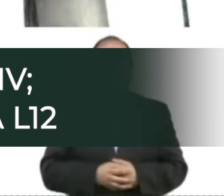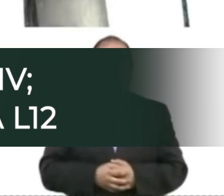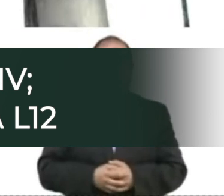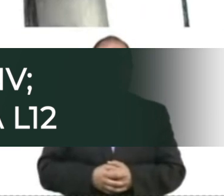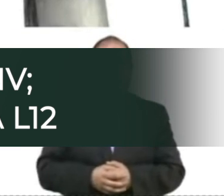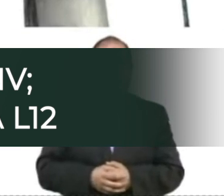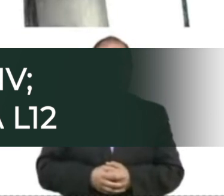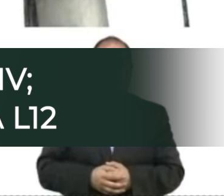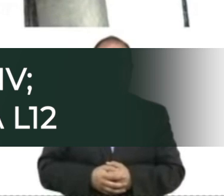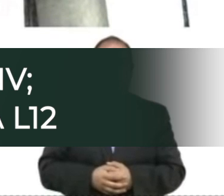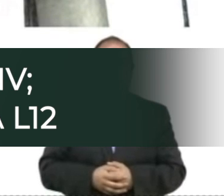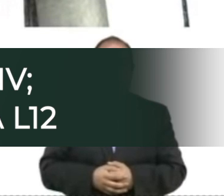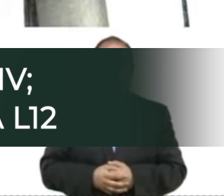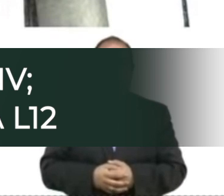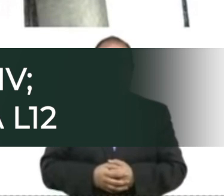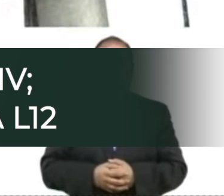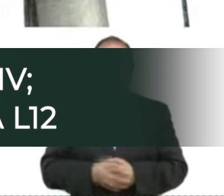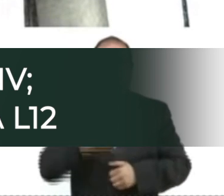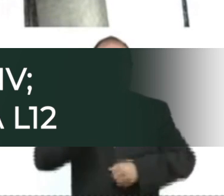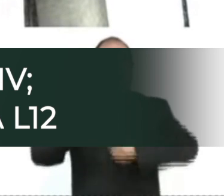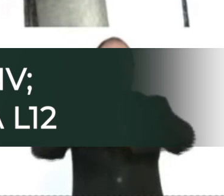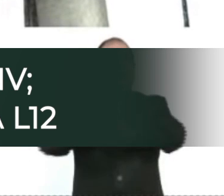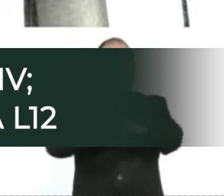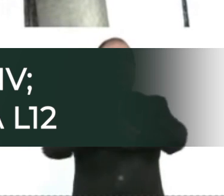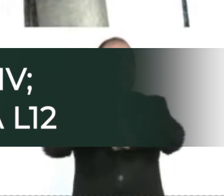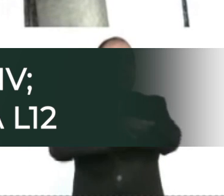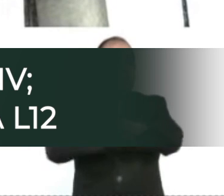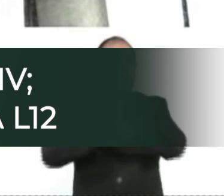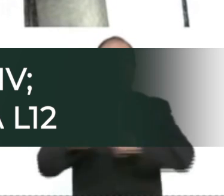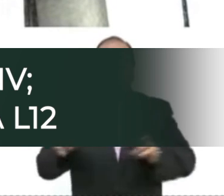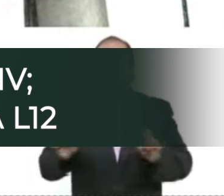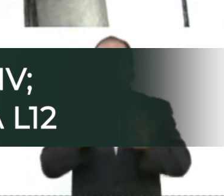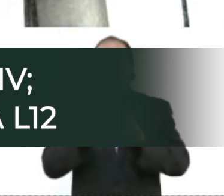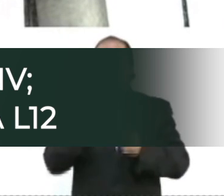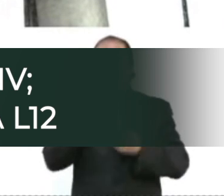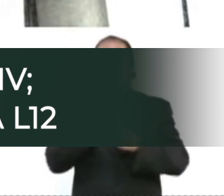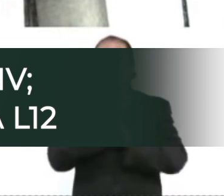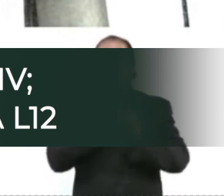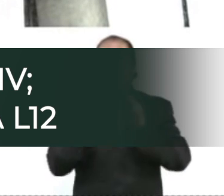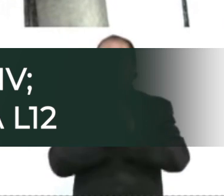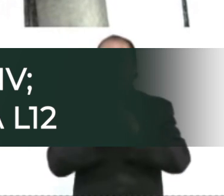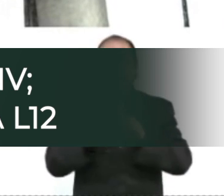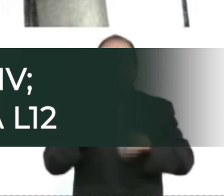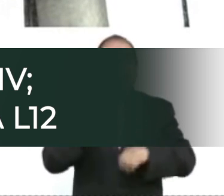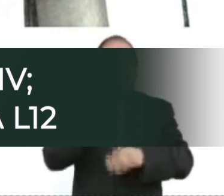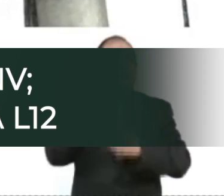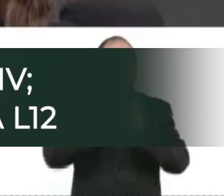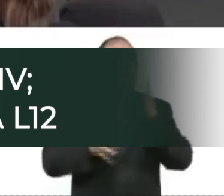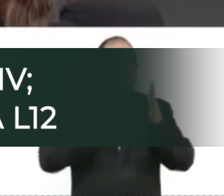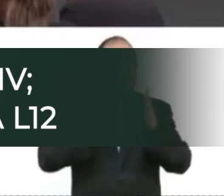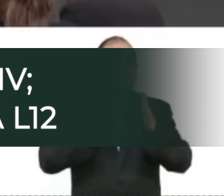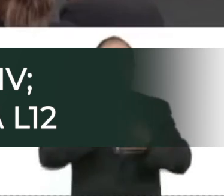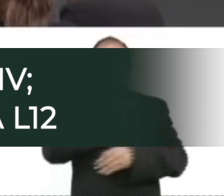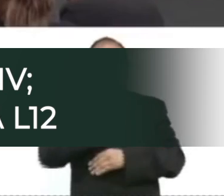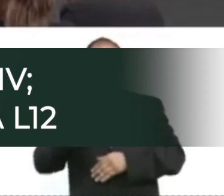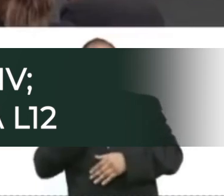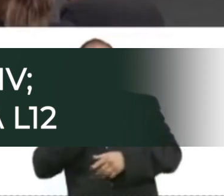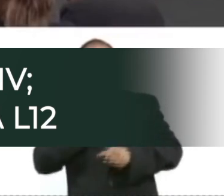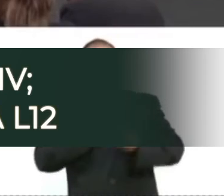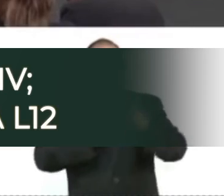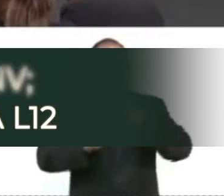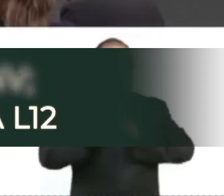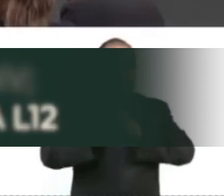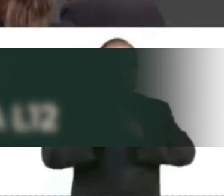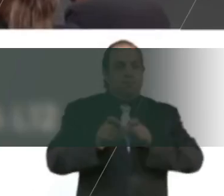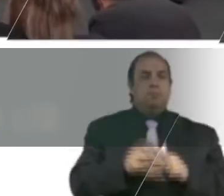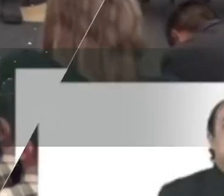saldo de 26 muertos y casi un centenar de heridos. Afirmó que un grupo de ingenieros está revisando los peritajes y por otro lado el propio peritaje de la